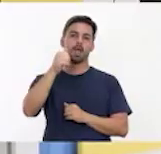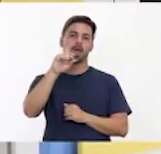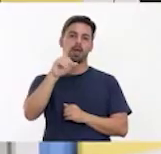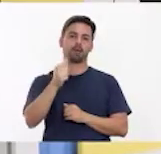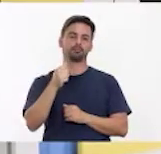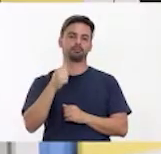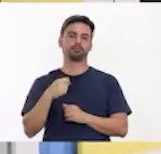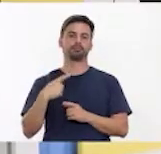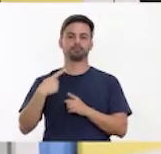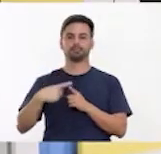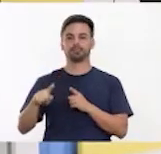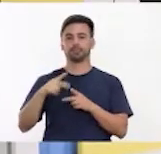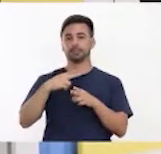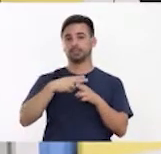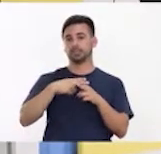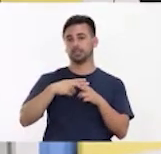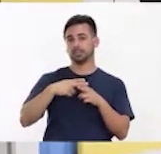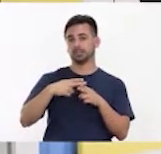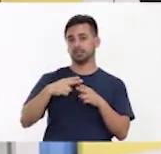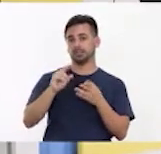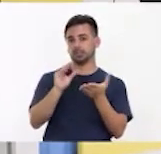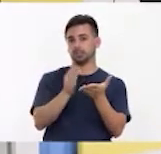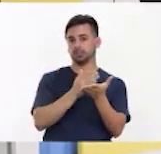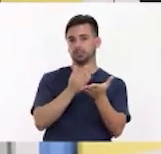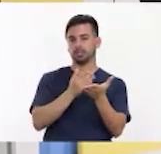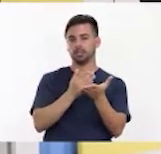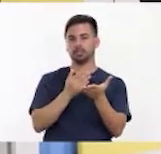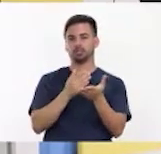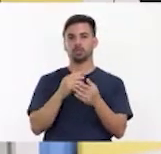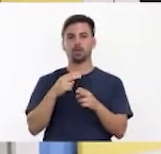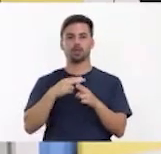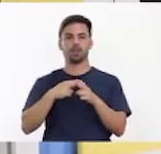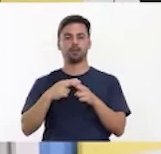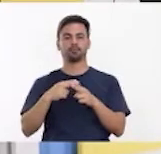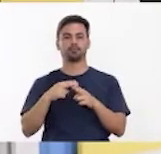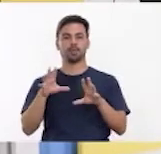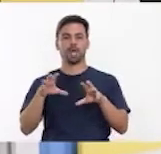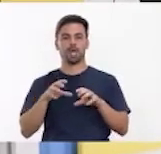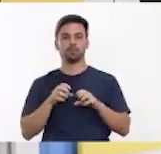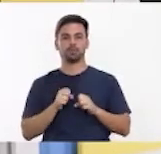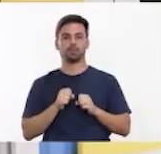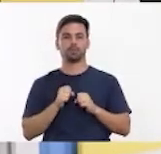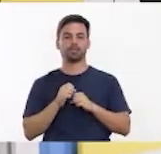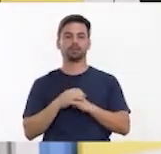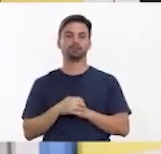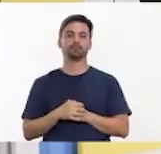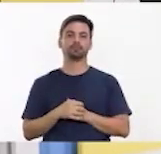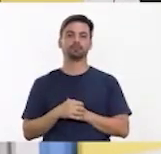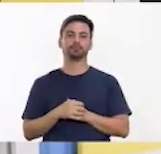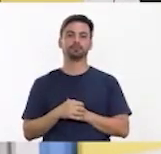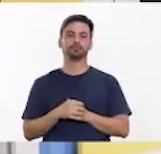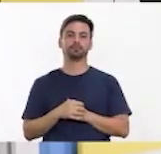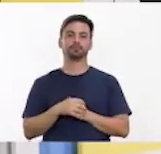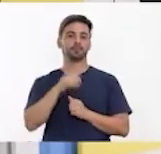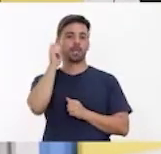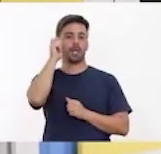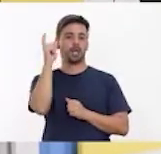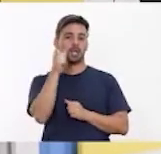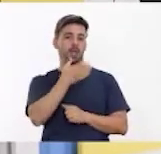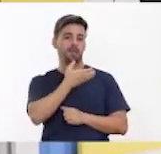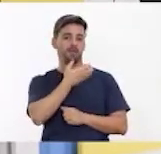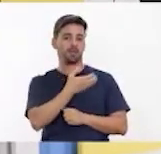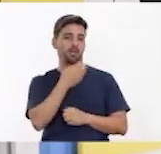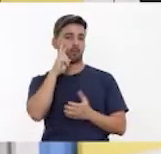En este sentido, deben resumir las ideas de Fidel que aparecen en la historia me absorberá y que